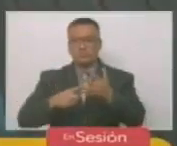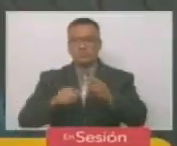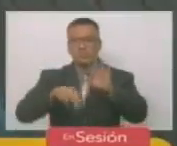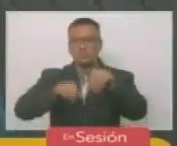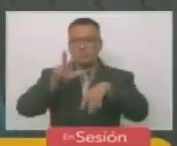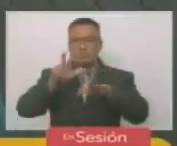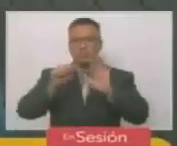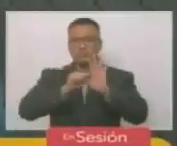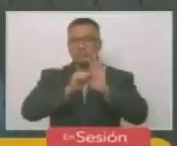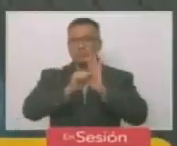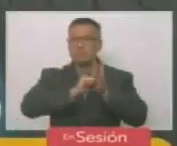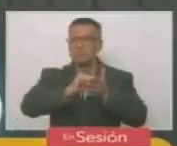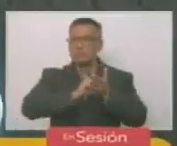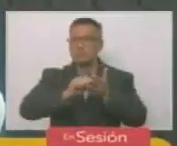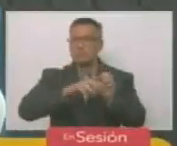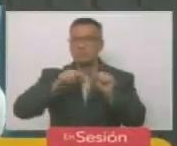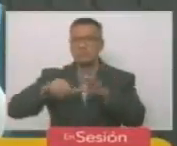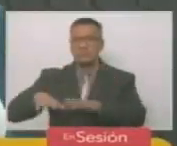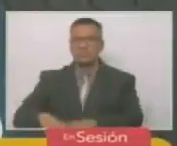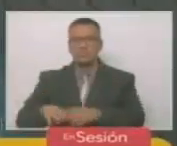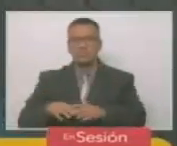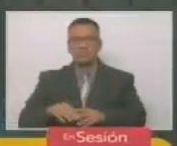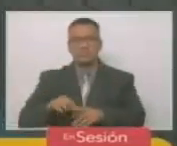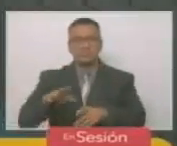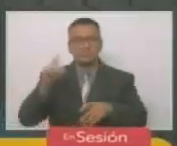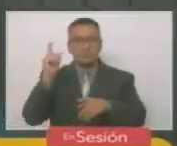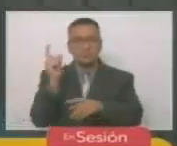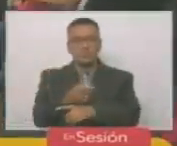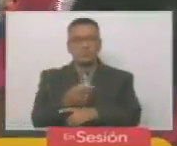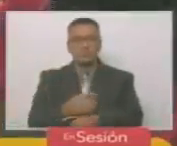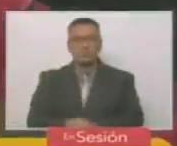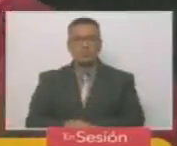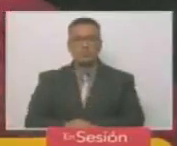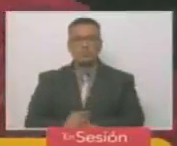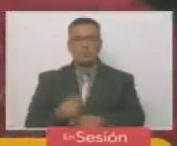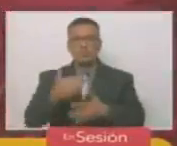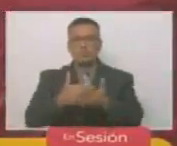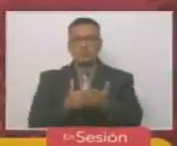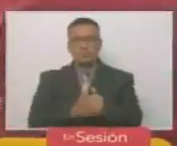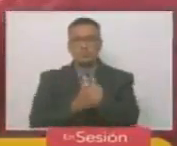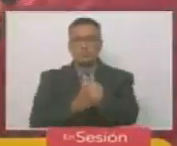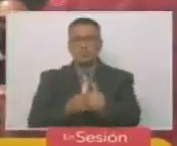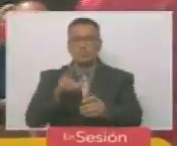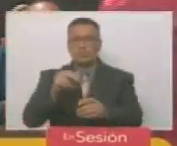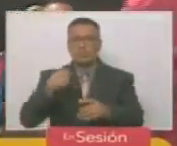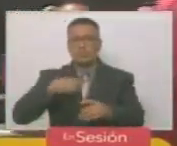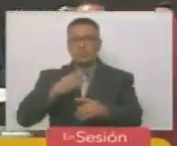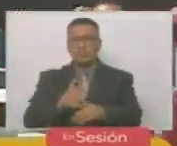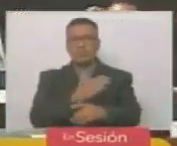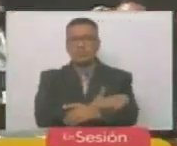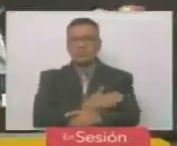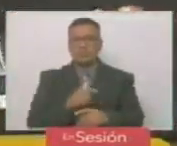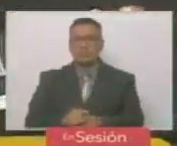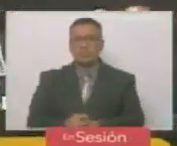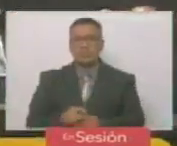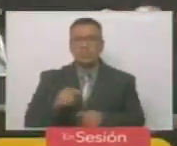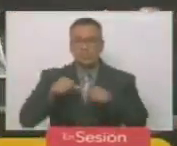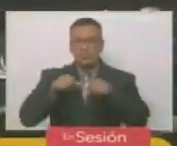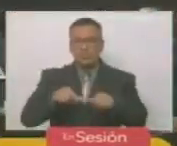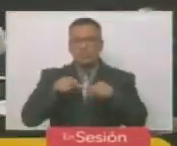del artículo 10, que es la suspensión de la ejecución de la pena, como es un sobreseimiento, no genera antecedente. Si queda